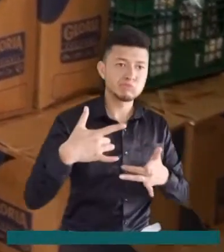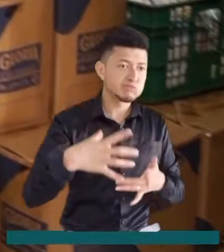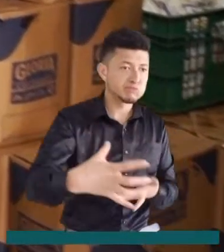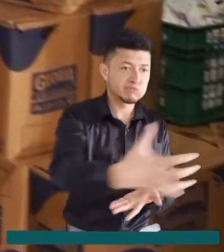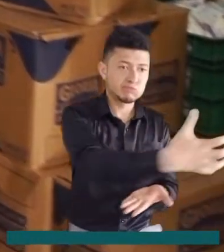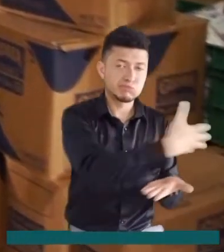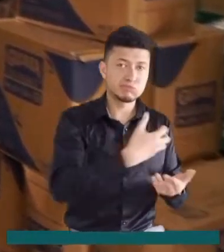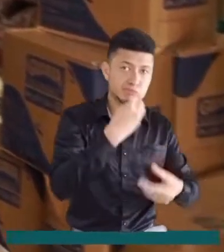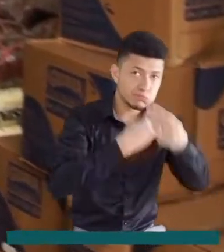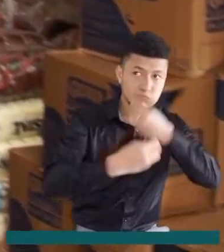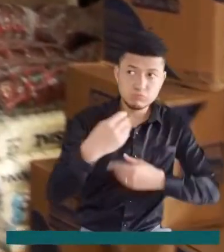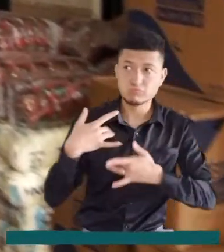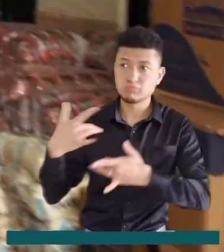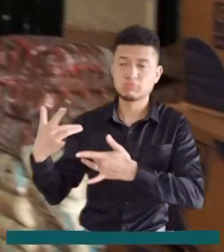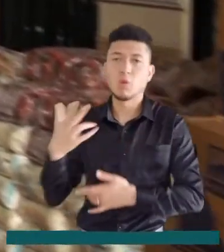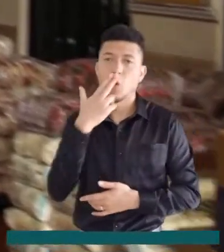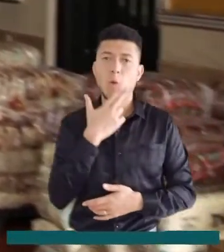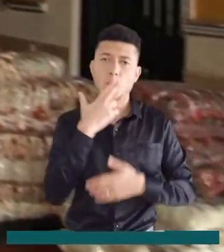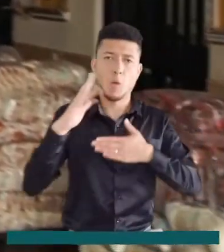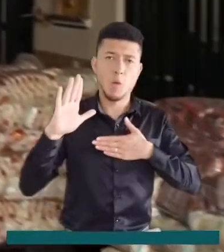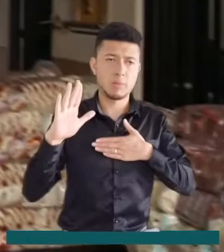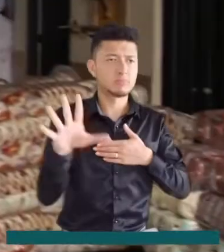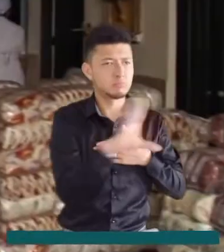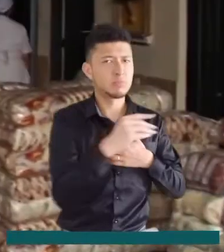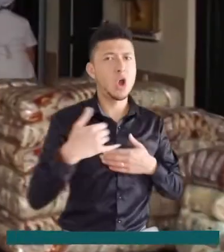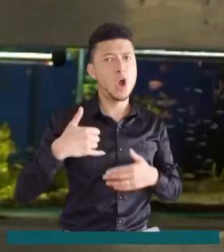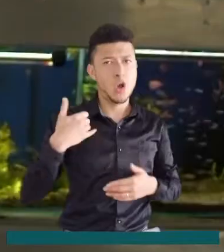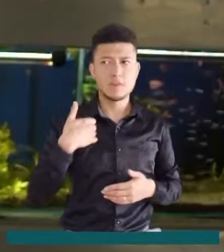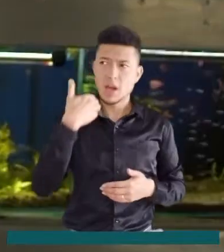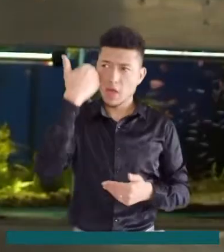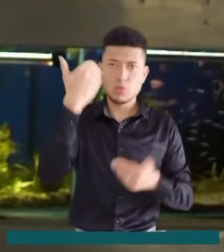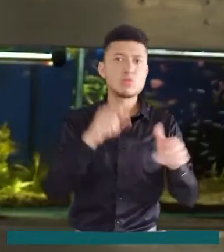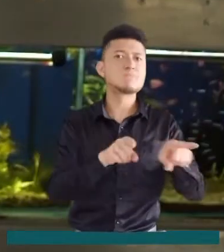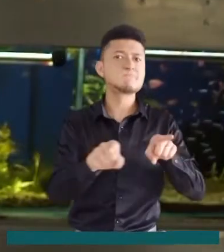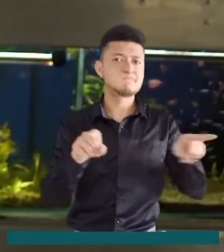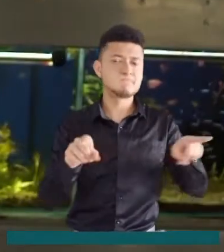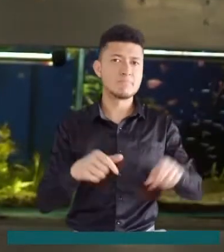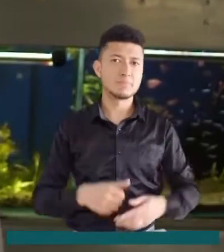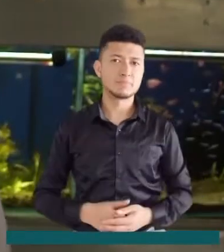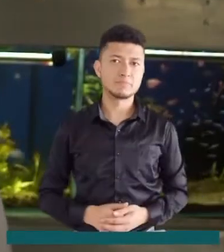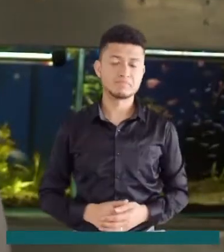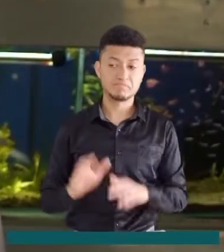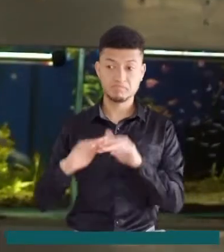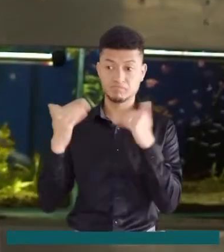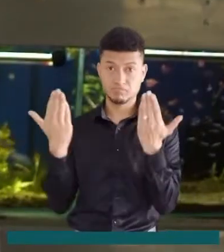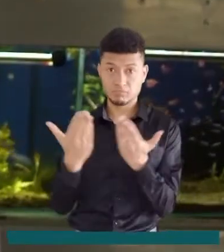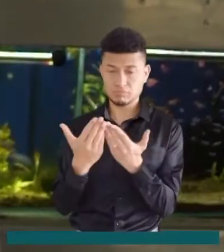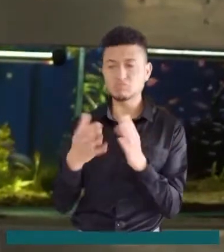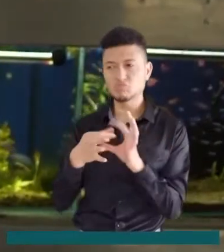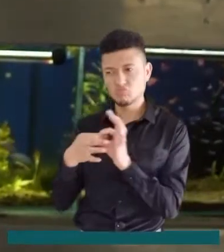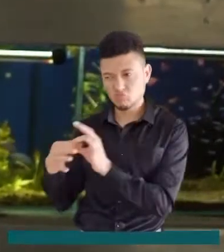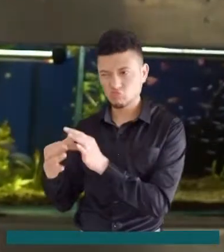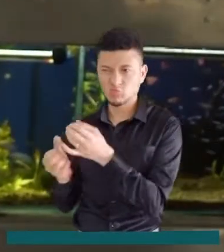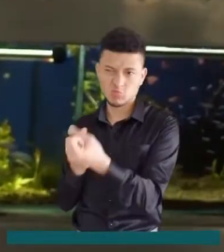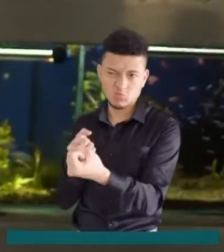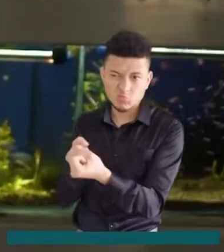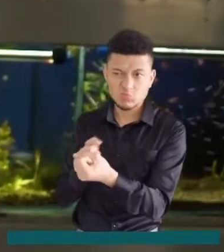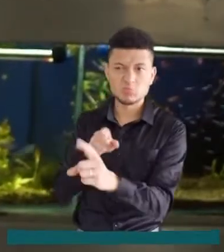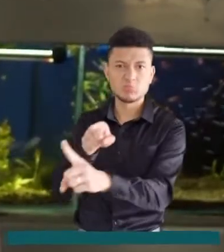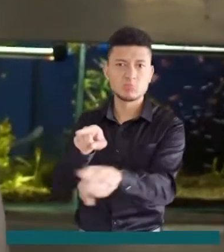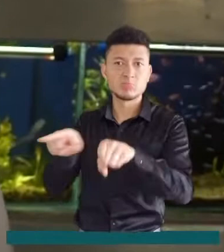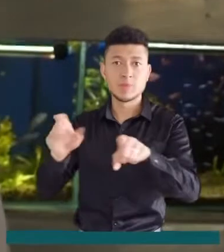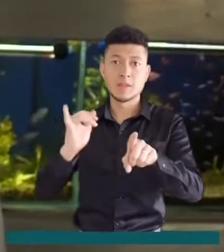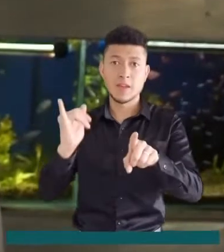una campaña que compromete a jóvenes y adultos. El colegio se vincula en pro de ayudar a toda la comunidad